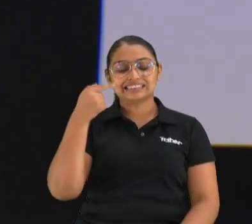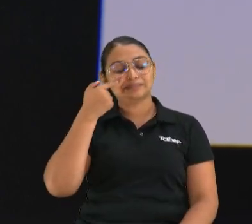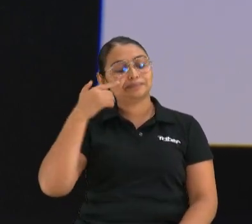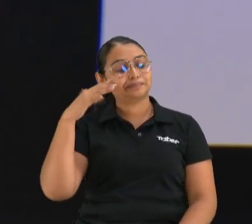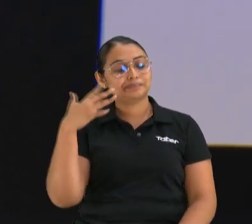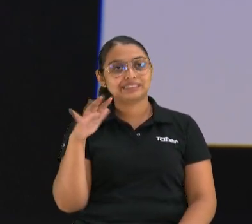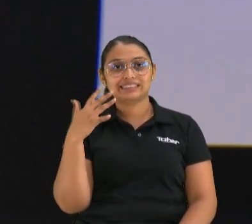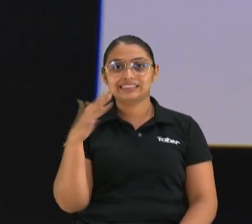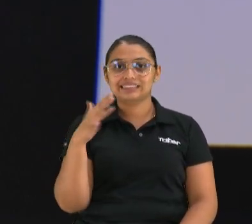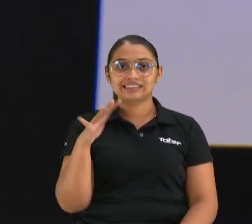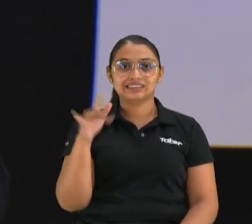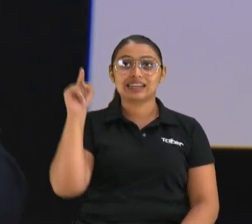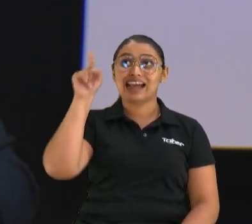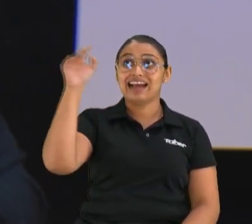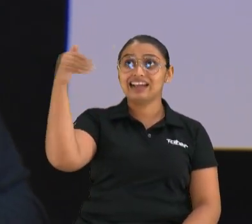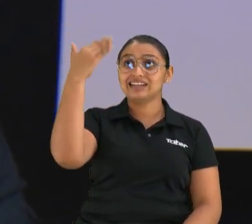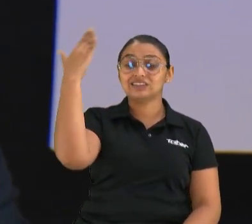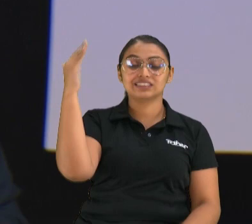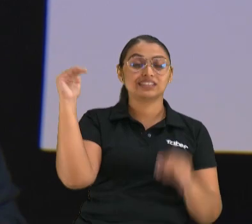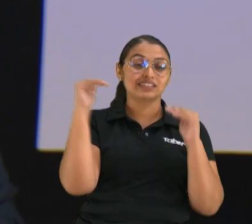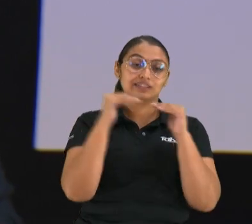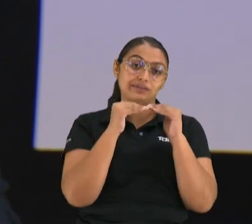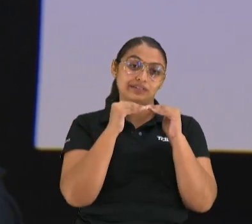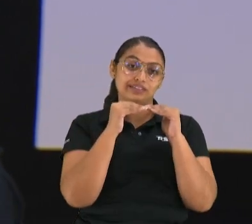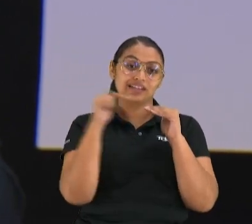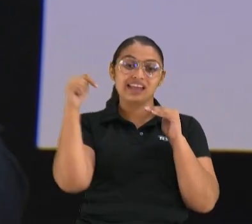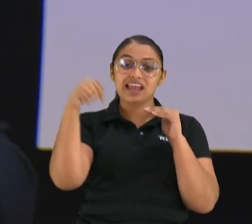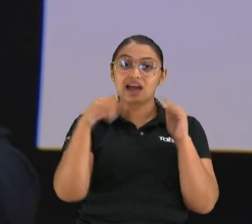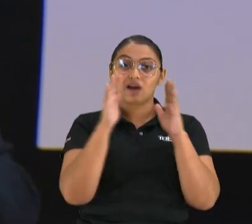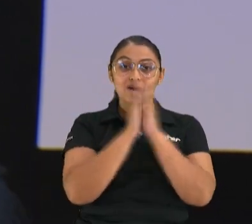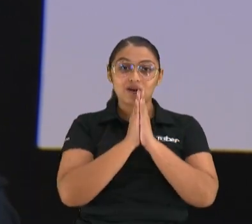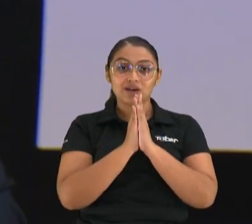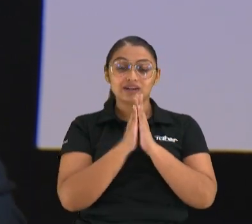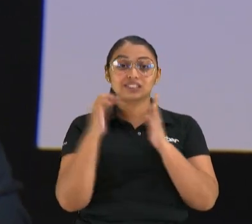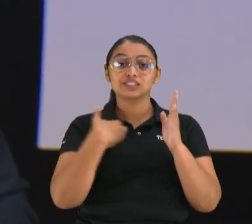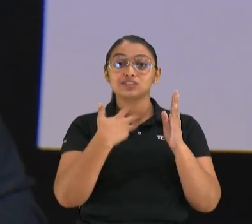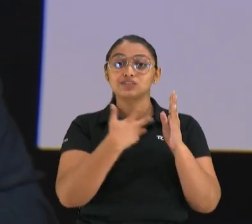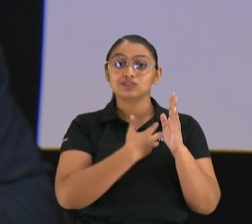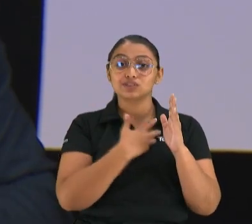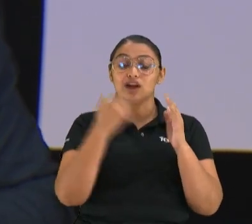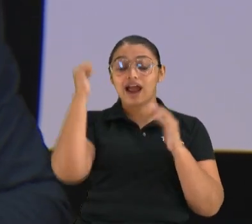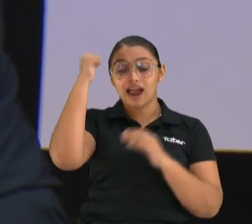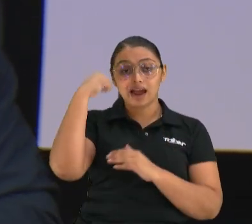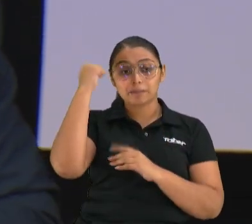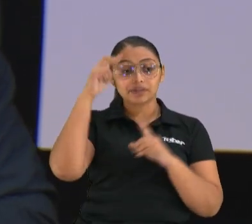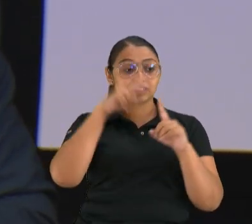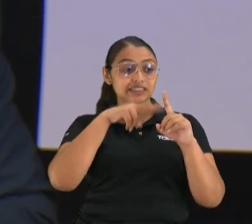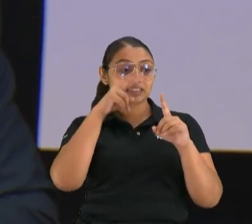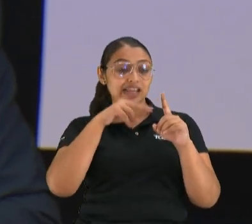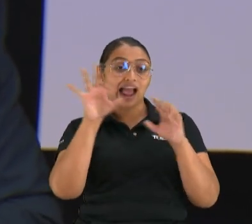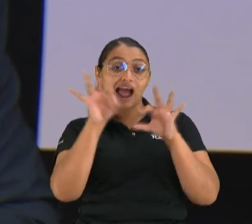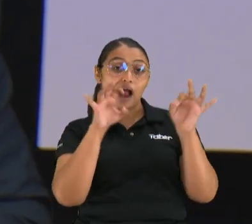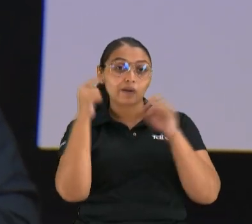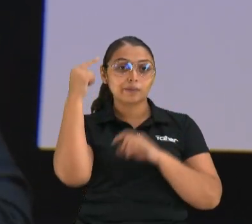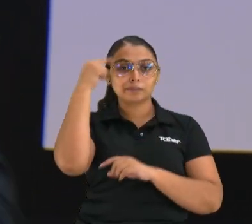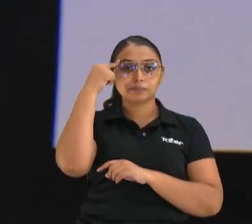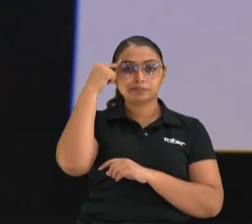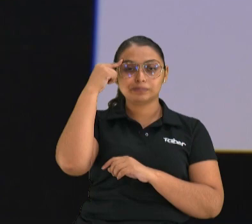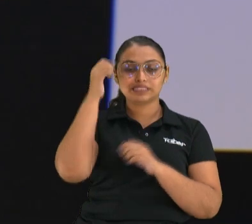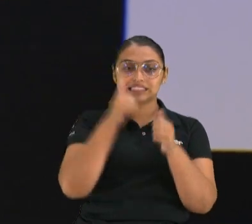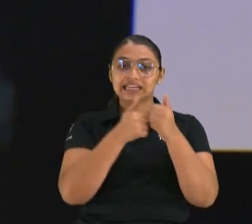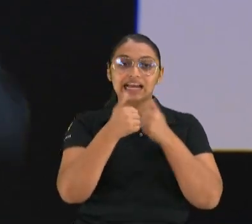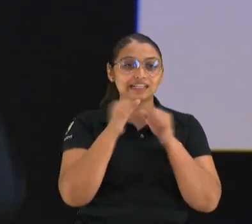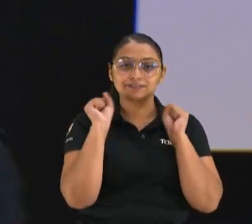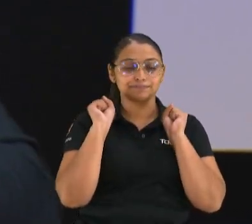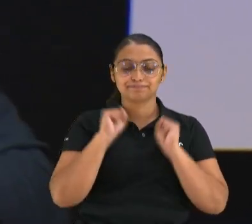oremos al señor y aprendamos juntos cualidades o características de una mente reprobada oremos al señor